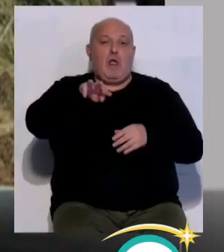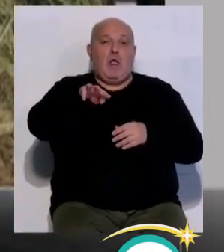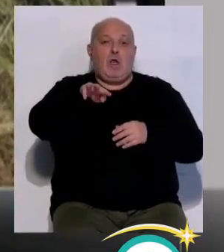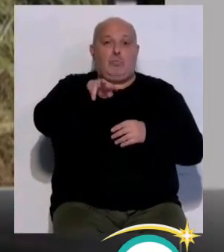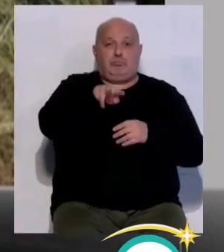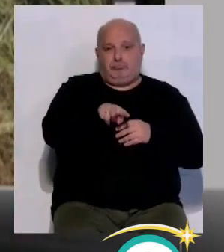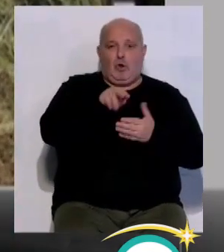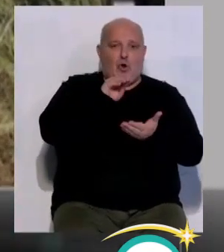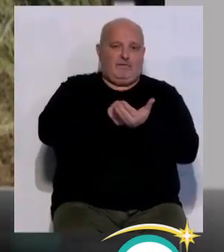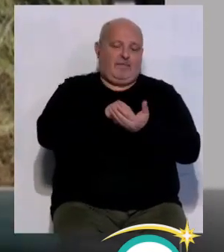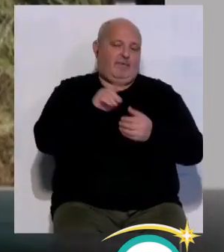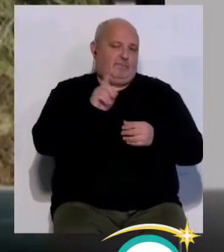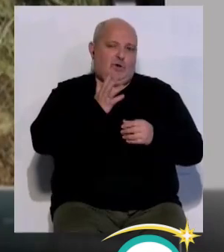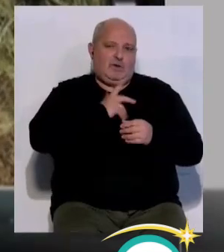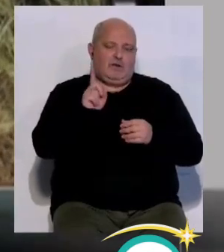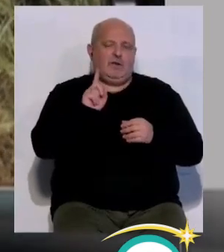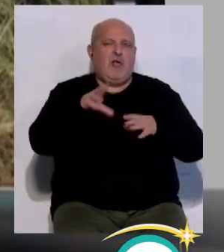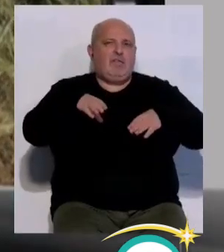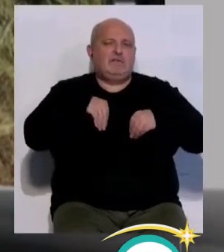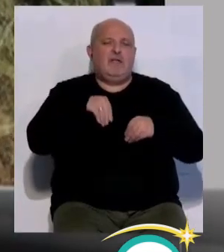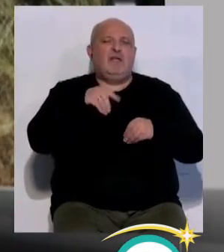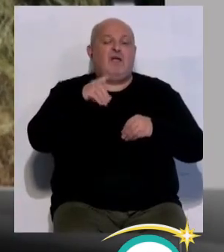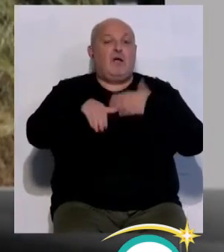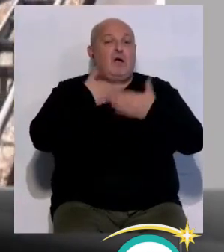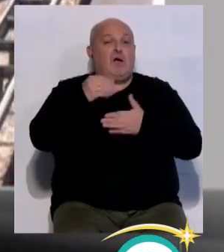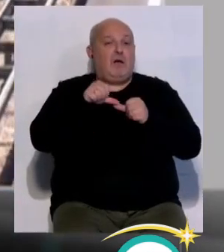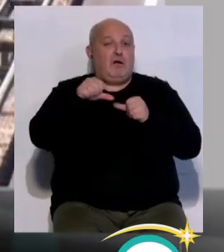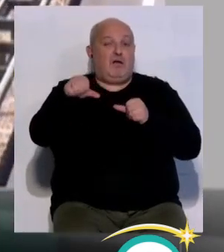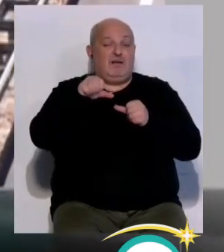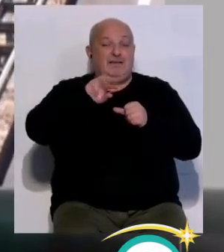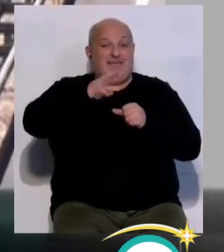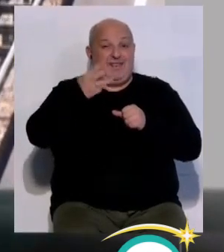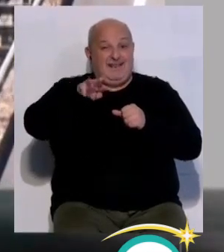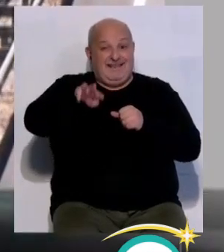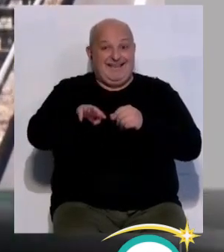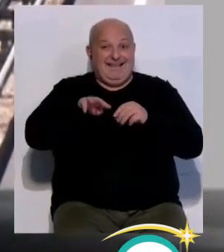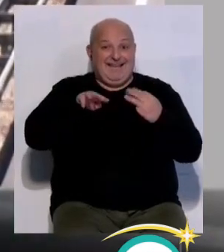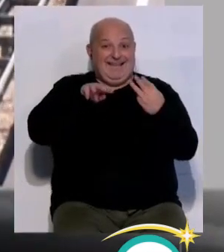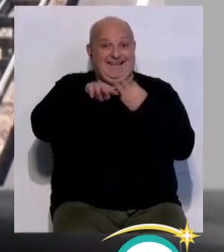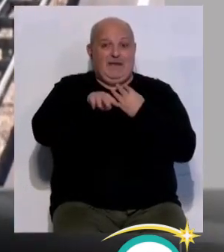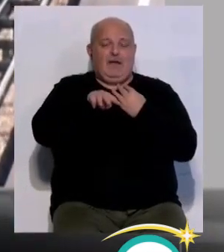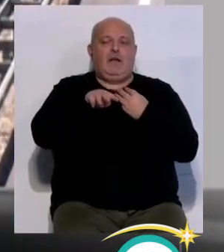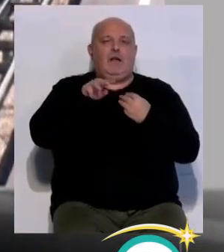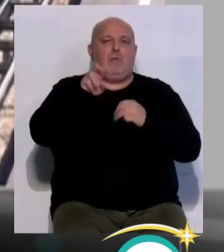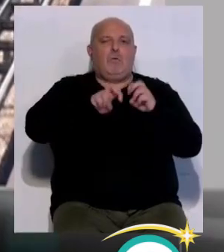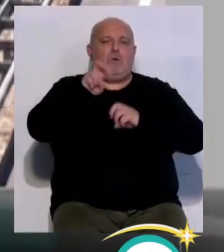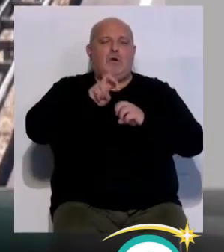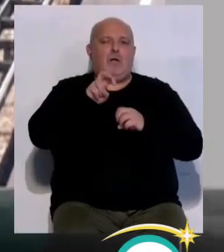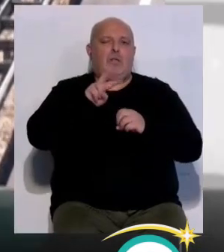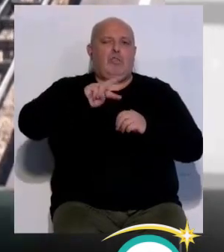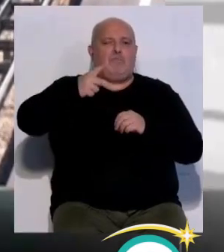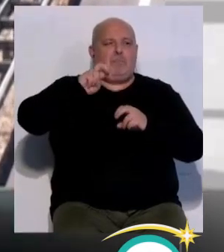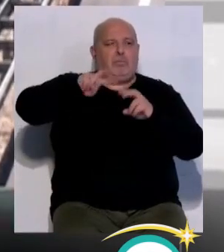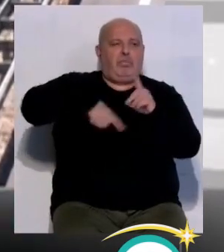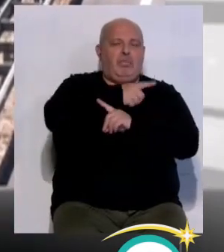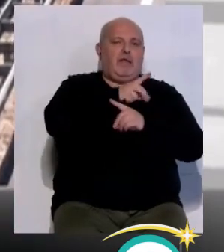sufrir los gaditanos, y por otro lado no es admisible que se plantee este tercer carril de la autopista para sustituir el desdoble